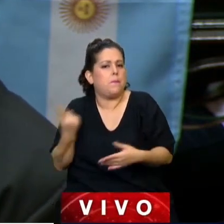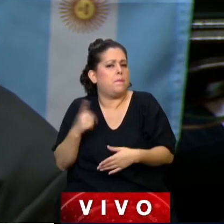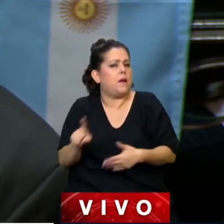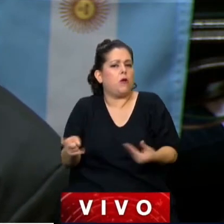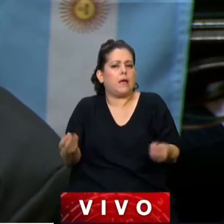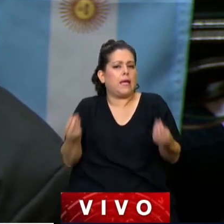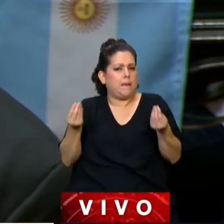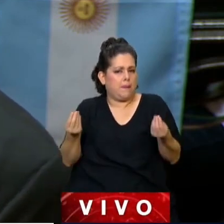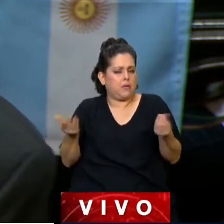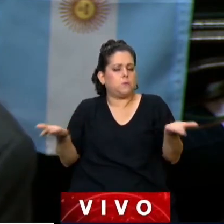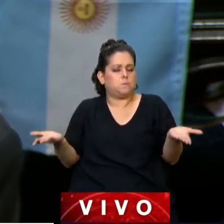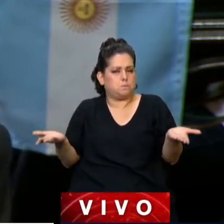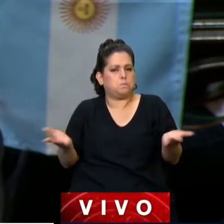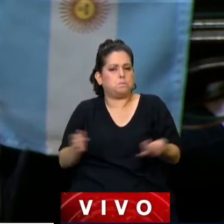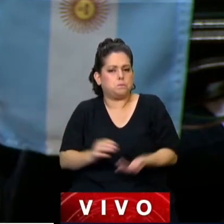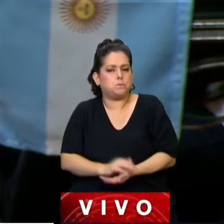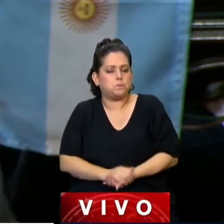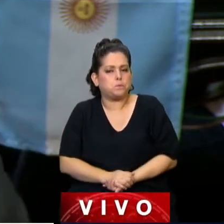Miren,